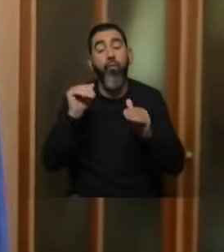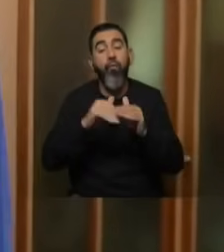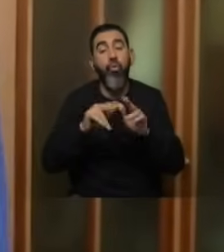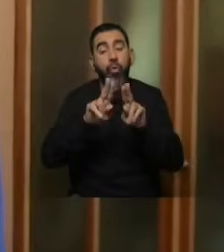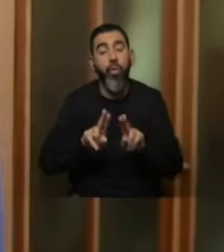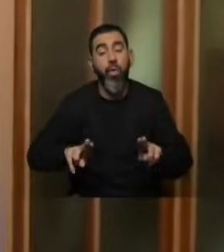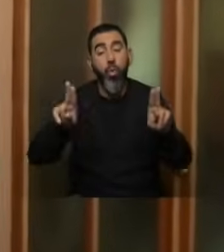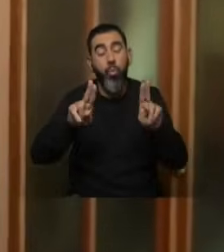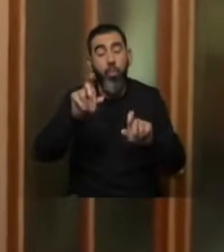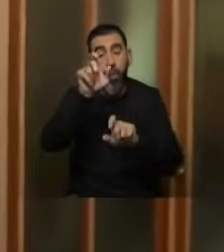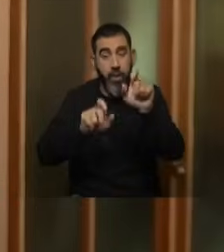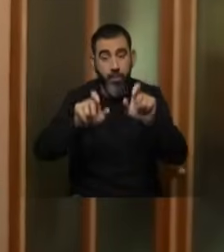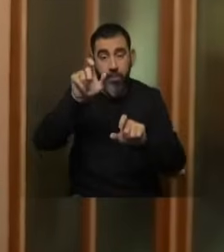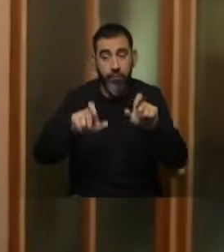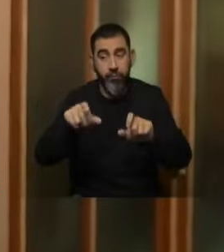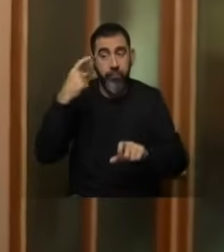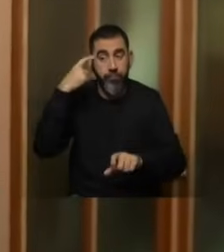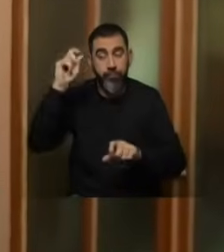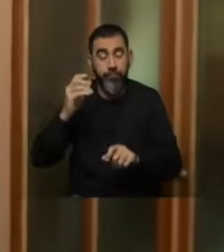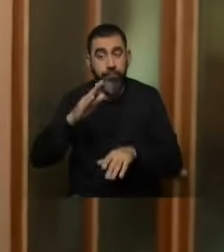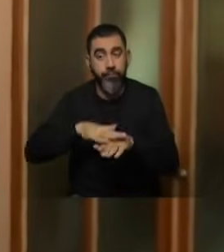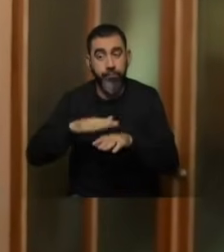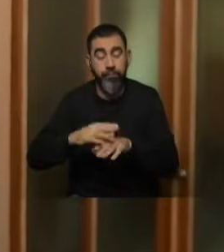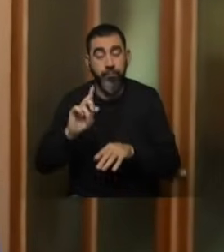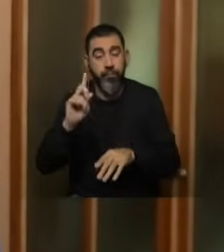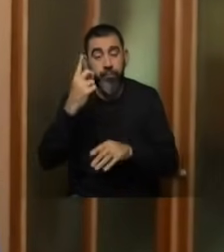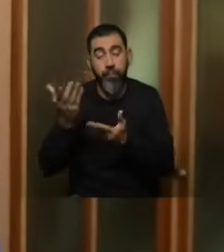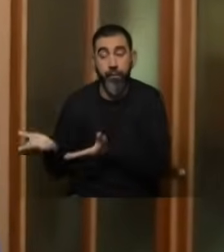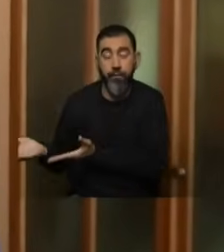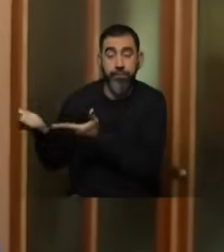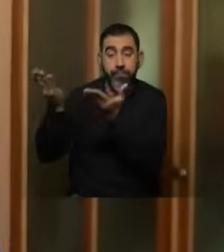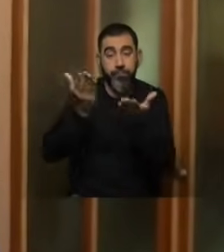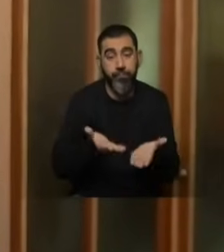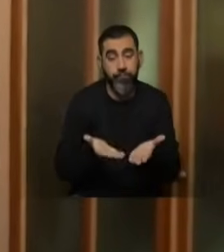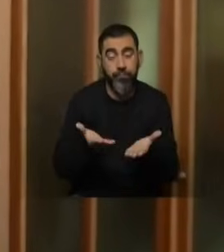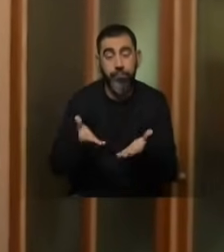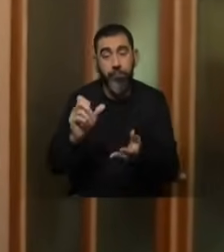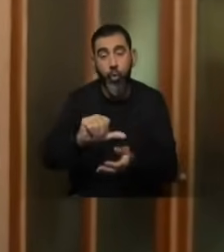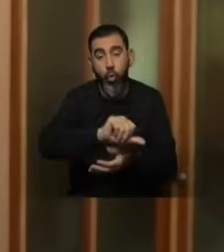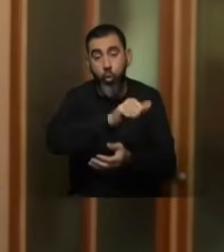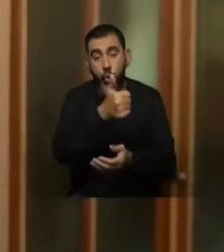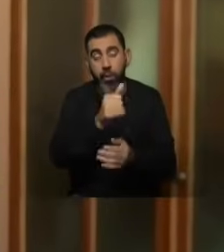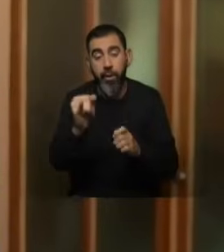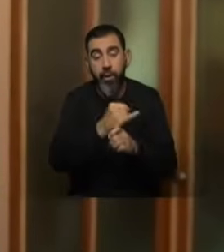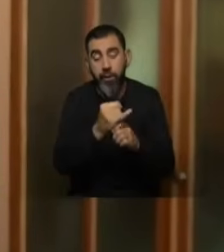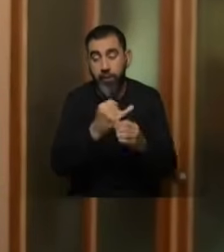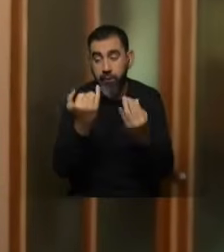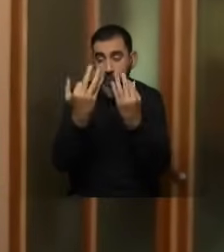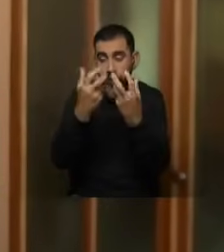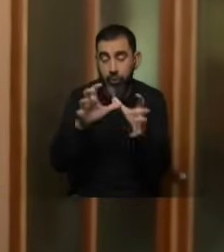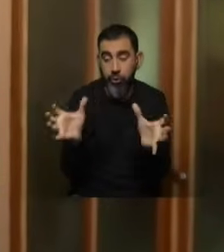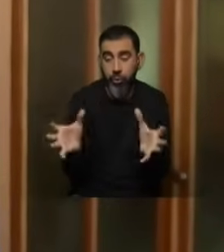población que un poco que inició esta movida nos invitaron y hemos logrado reunir a estas iones que